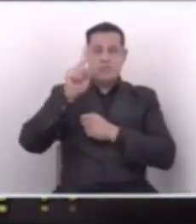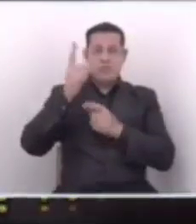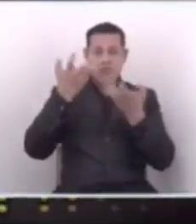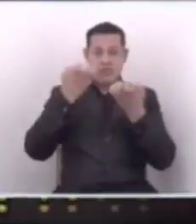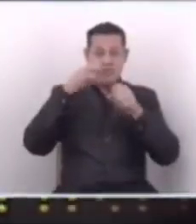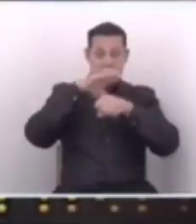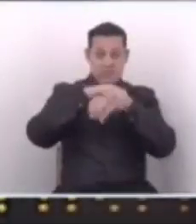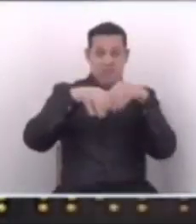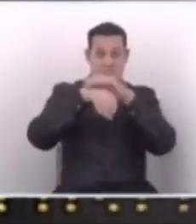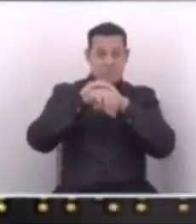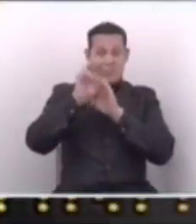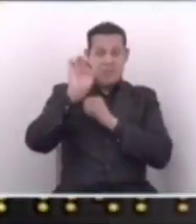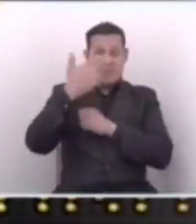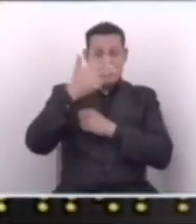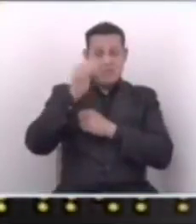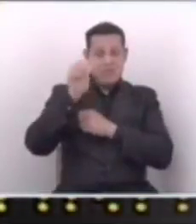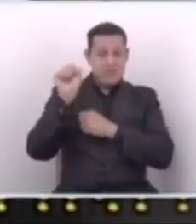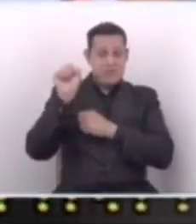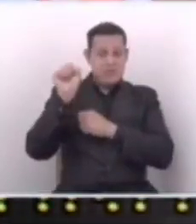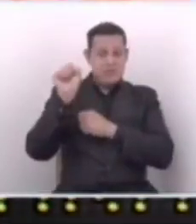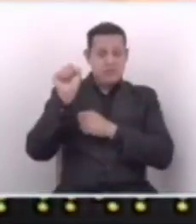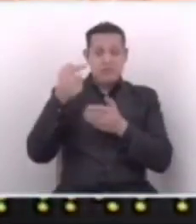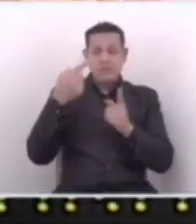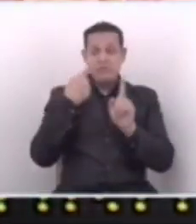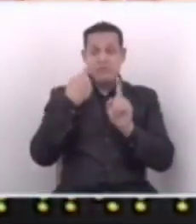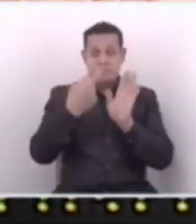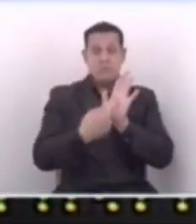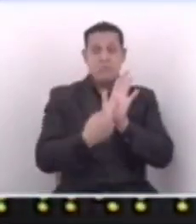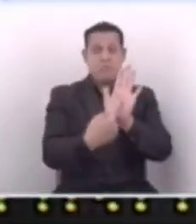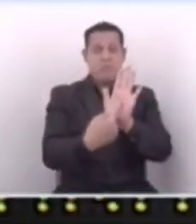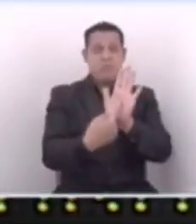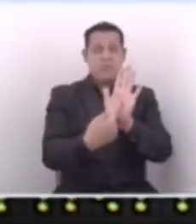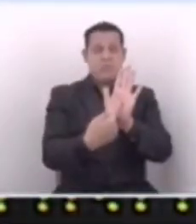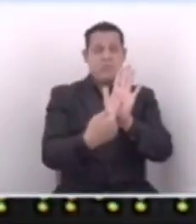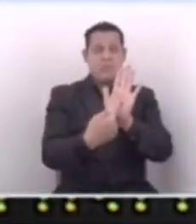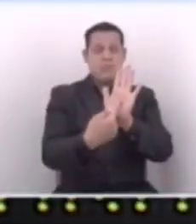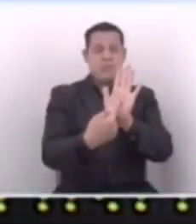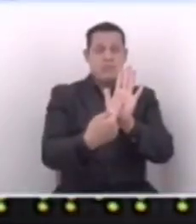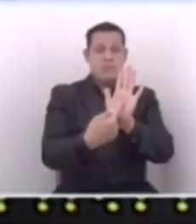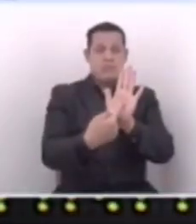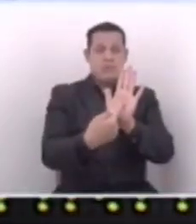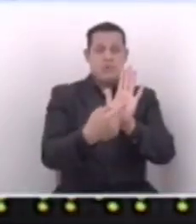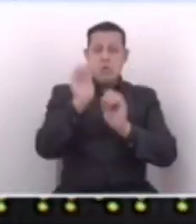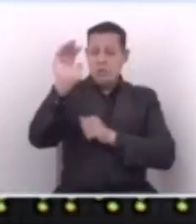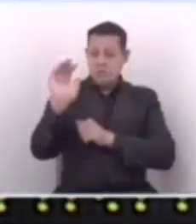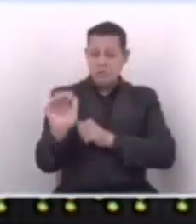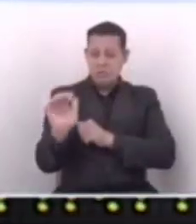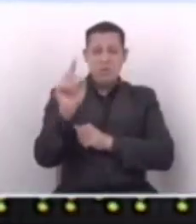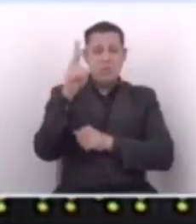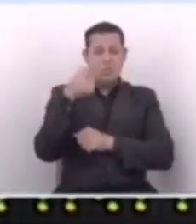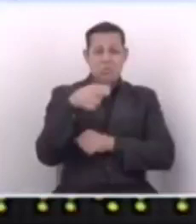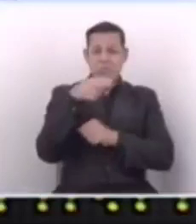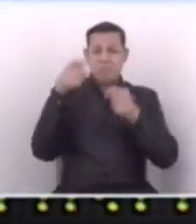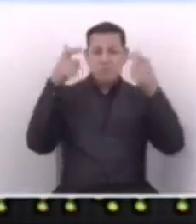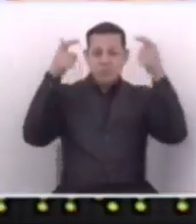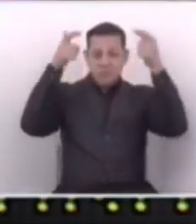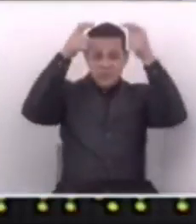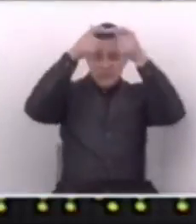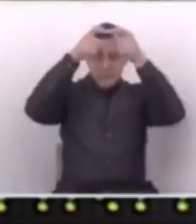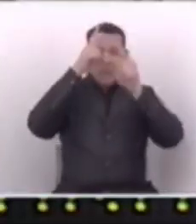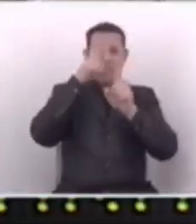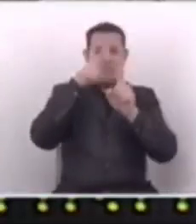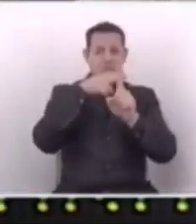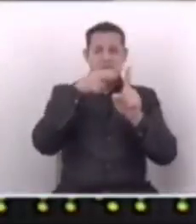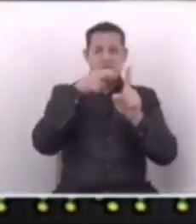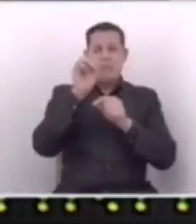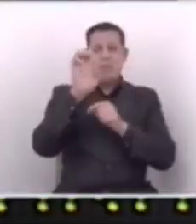¿Ya no quieren que capturemos al Mechas? Miren, un niño, un angelito. Da lástima al